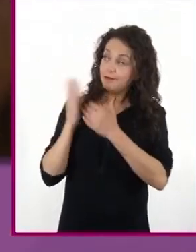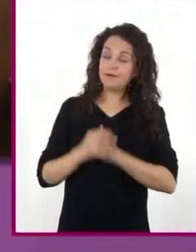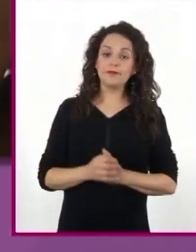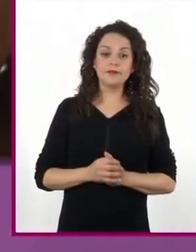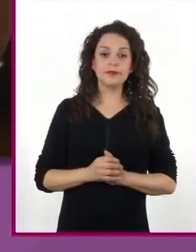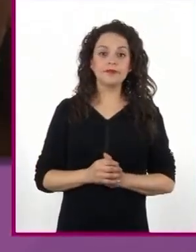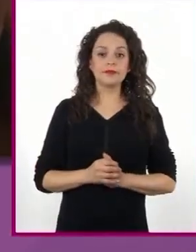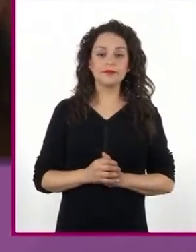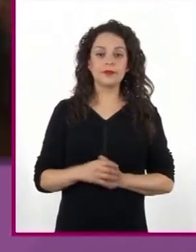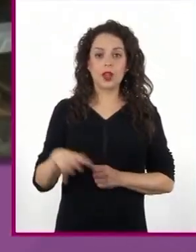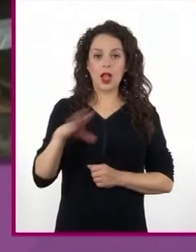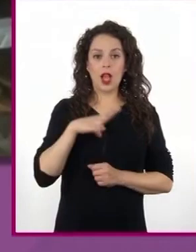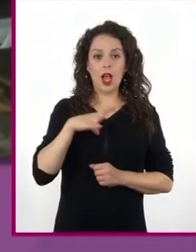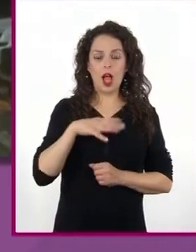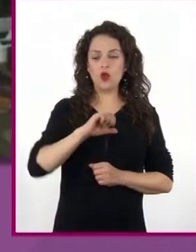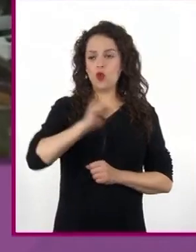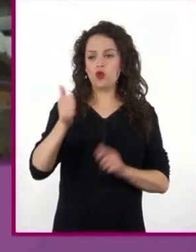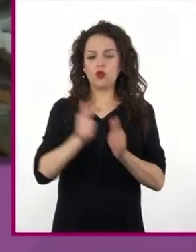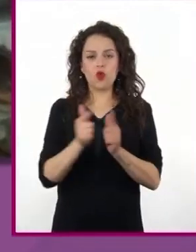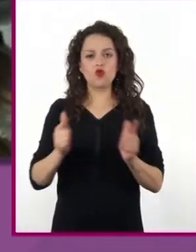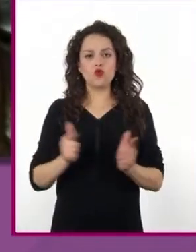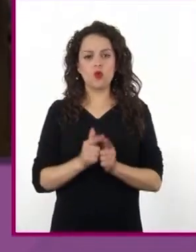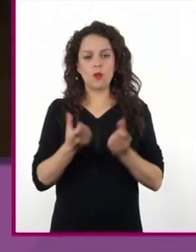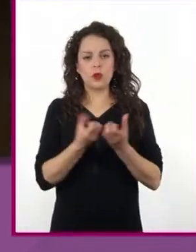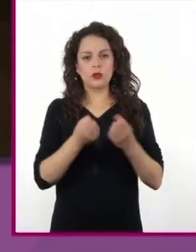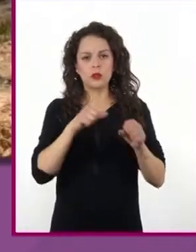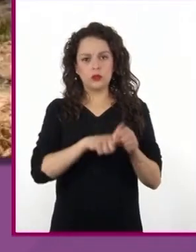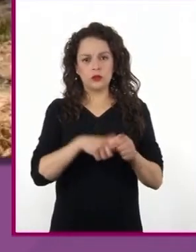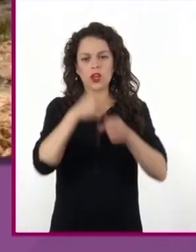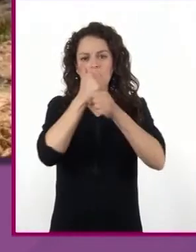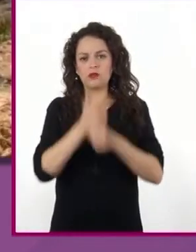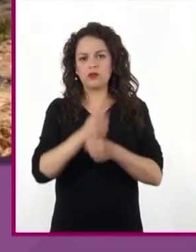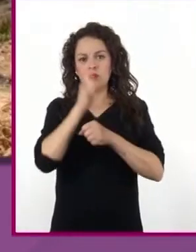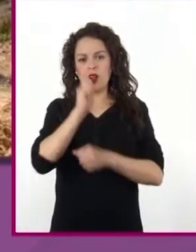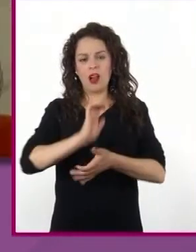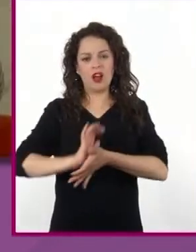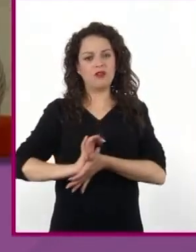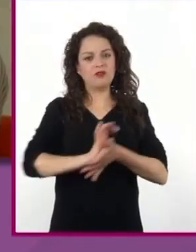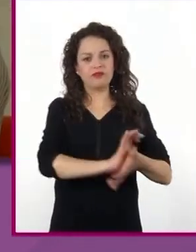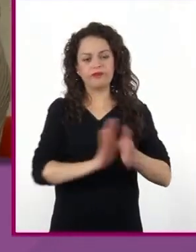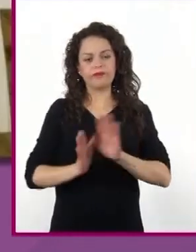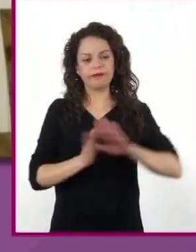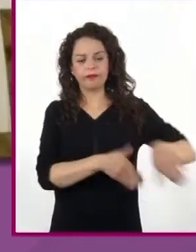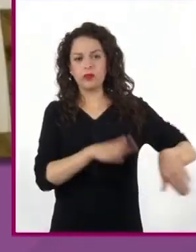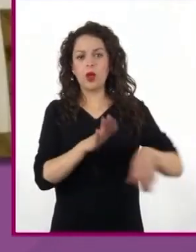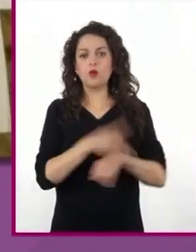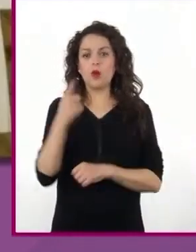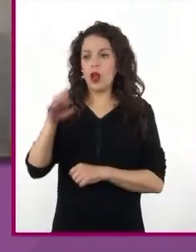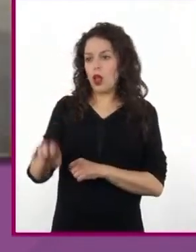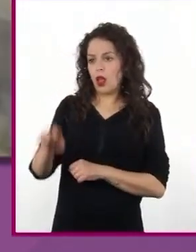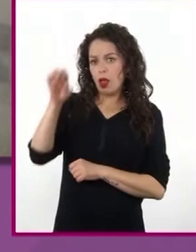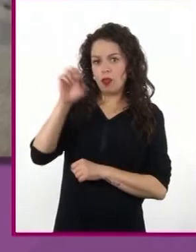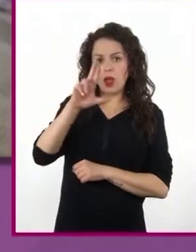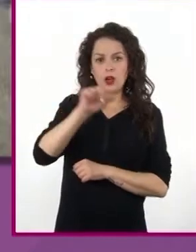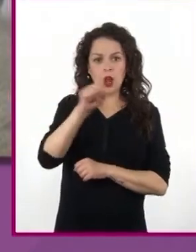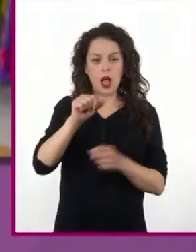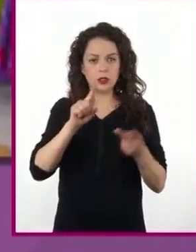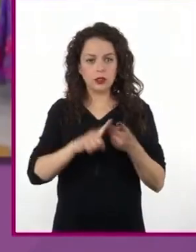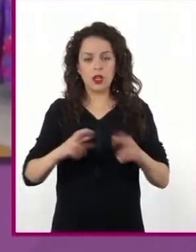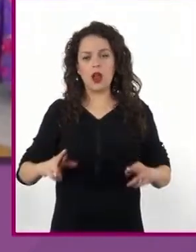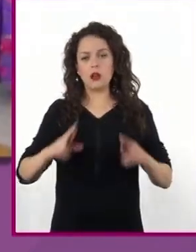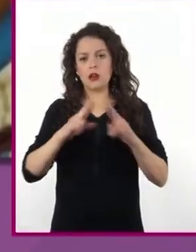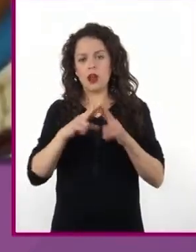También hay otros grupos sociales que sufren estigmatizaciones debido a su género, edad, raza,